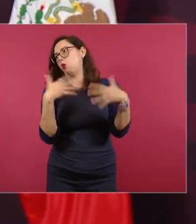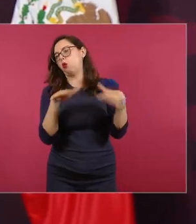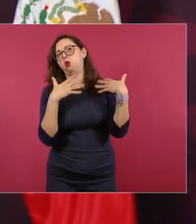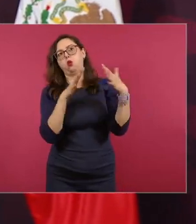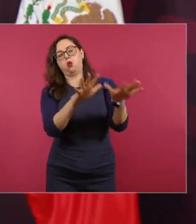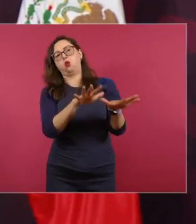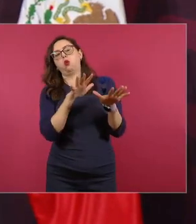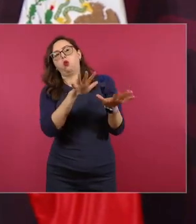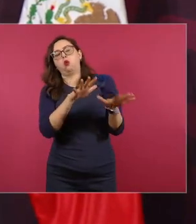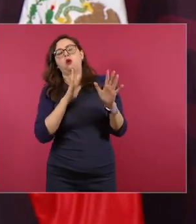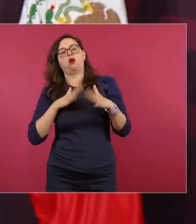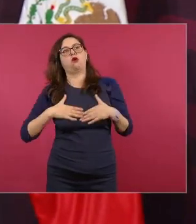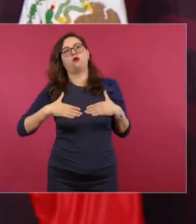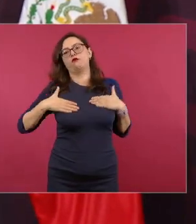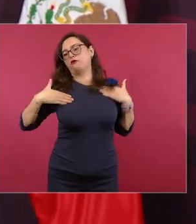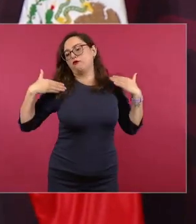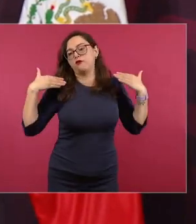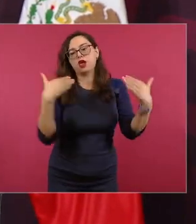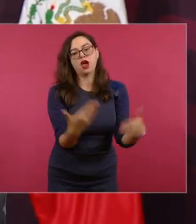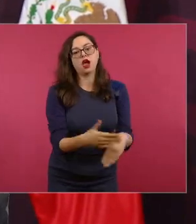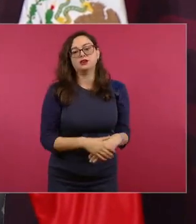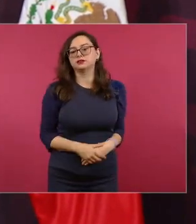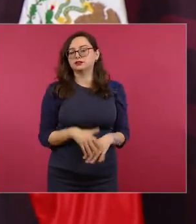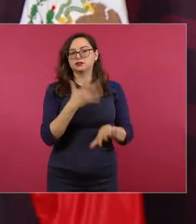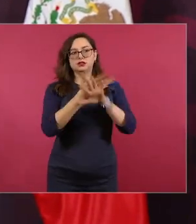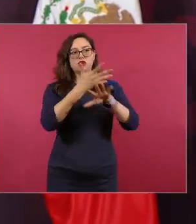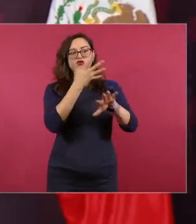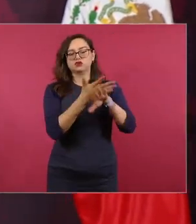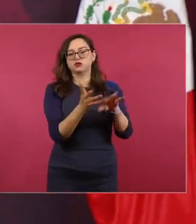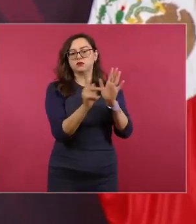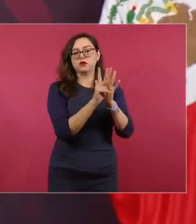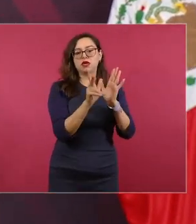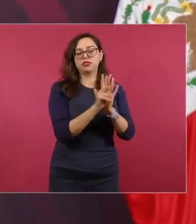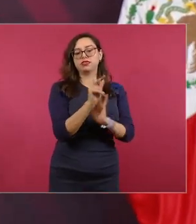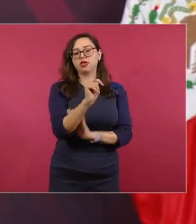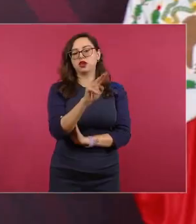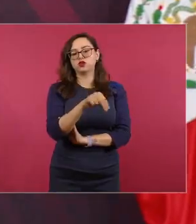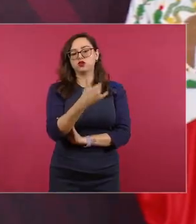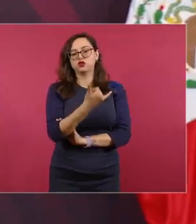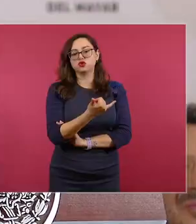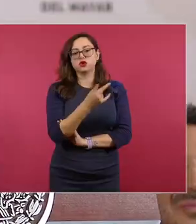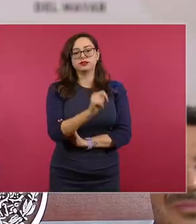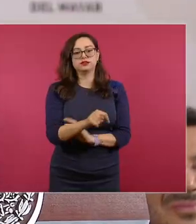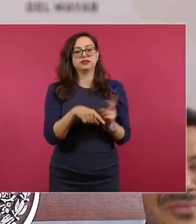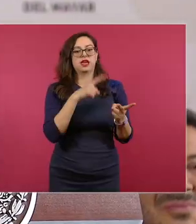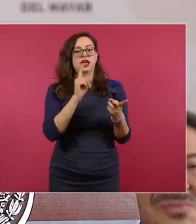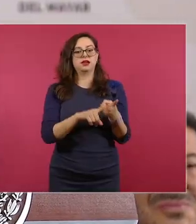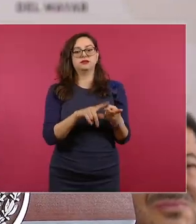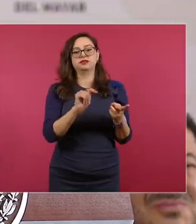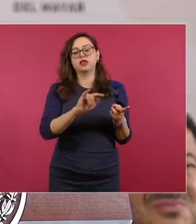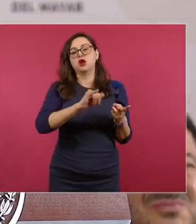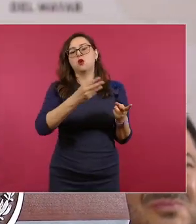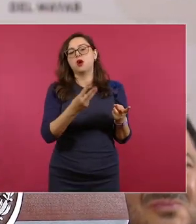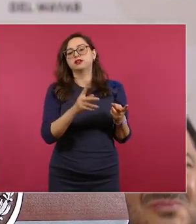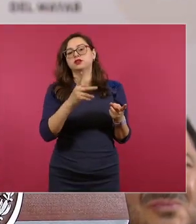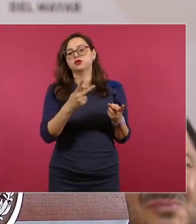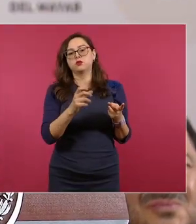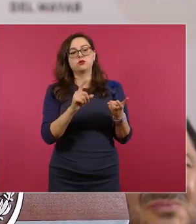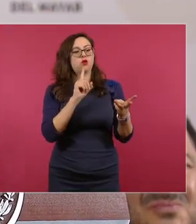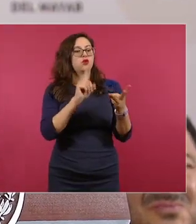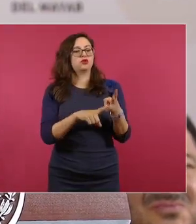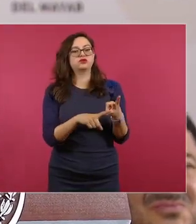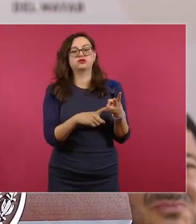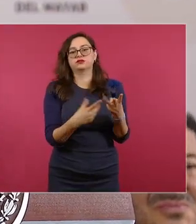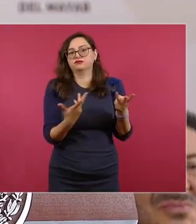el New York Times, el Washington Post, el Wall Street Journal, el Financial